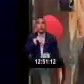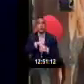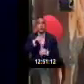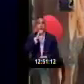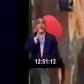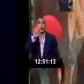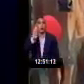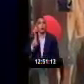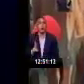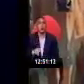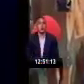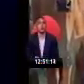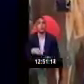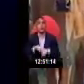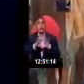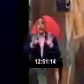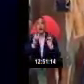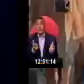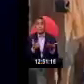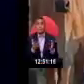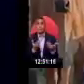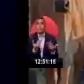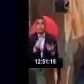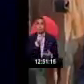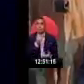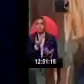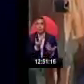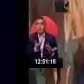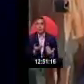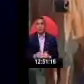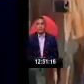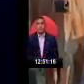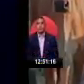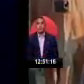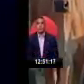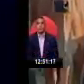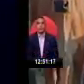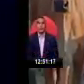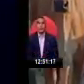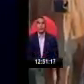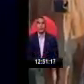Costa Rica. Pero aún está por confirmarse. Fabiola Santana, TC Televisión.